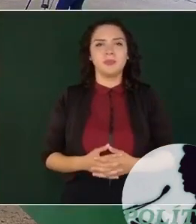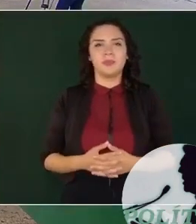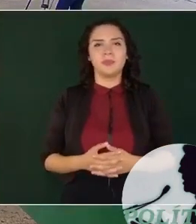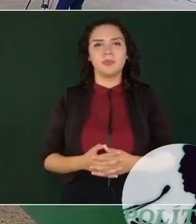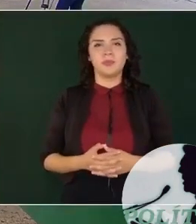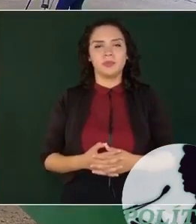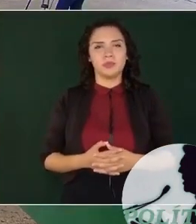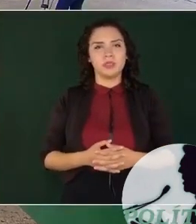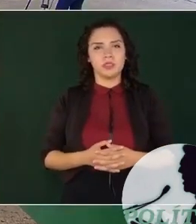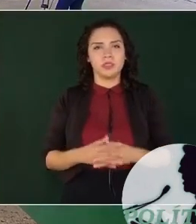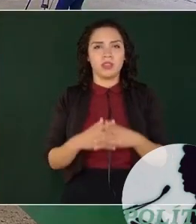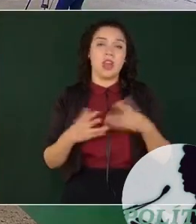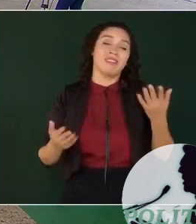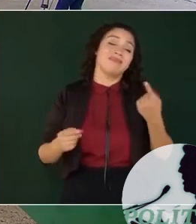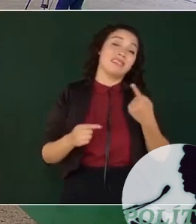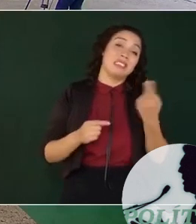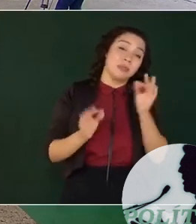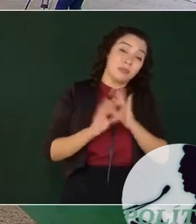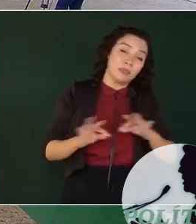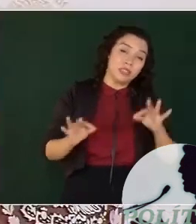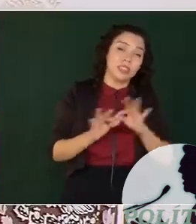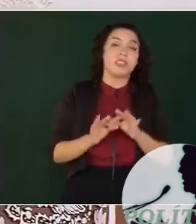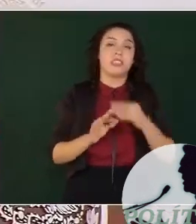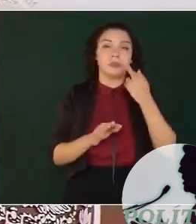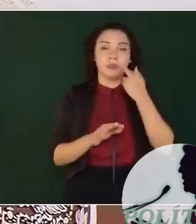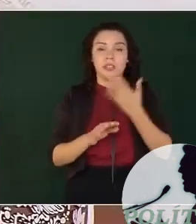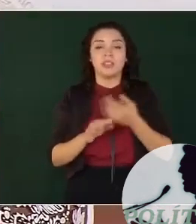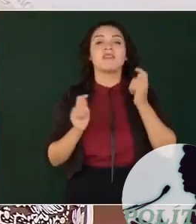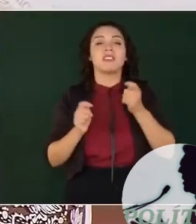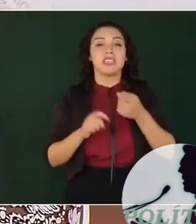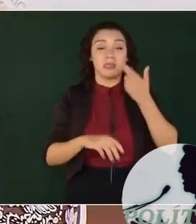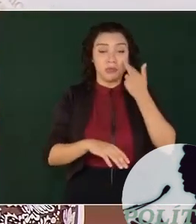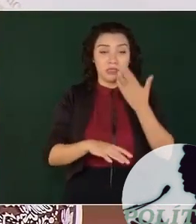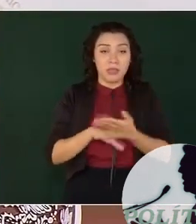Sí, la responsabilidad de garantizar la paz y la tranquilidad es del Estado.